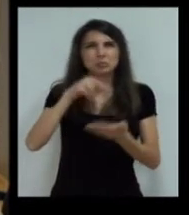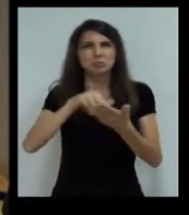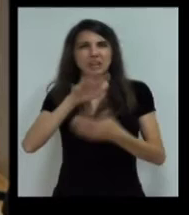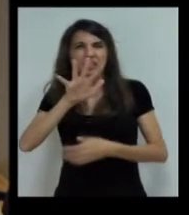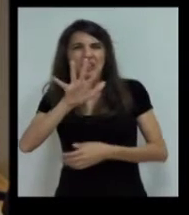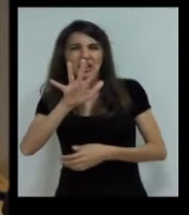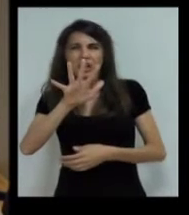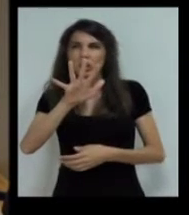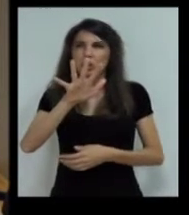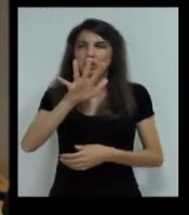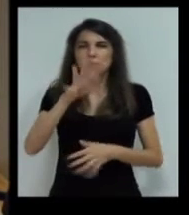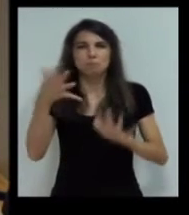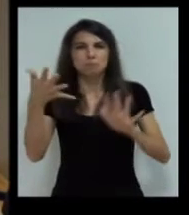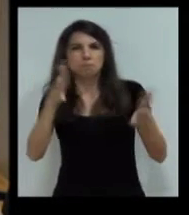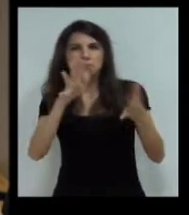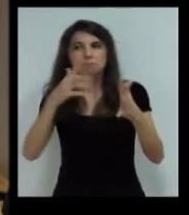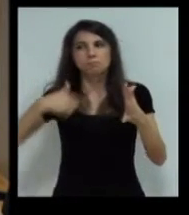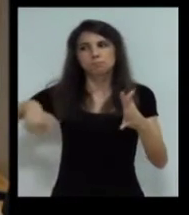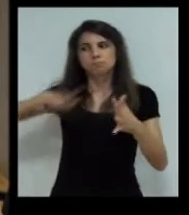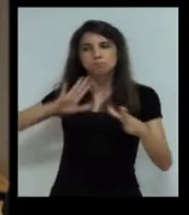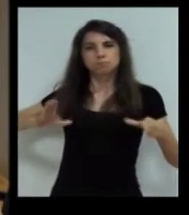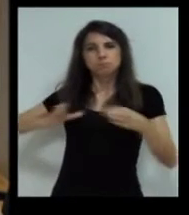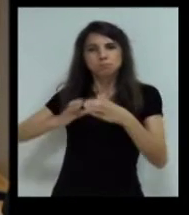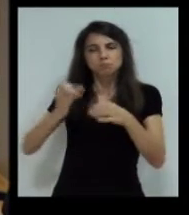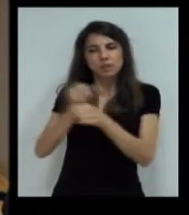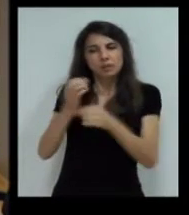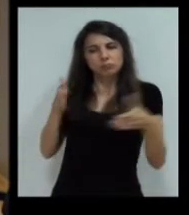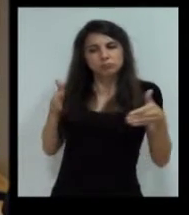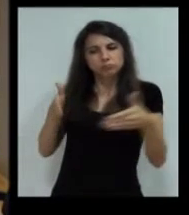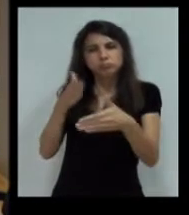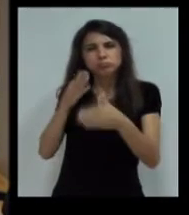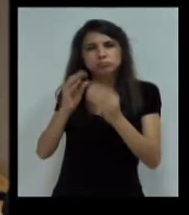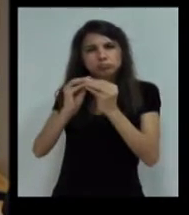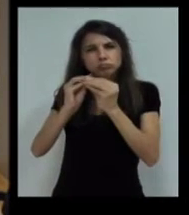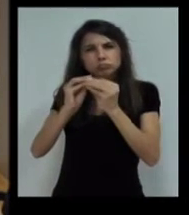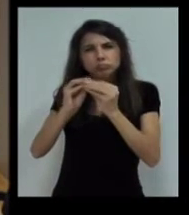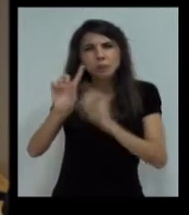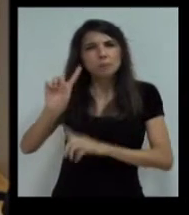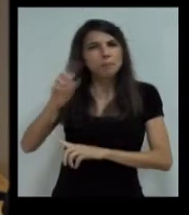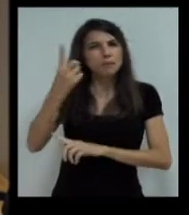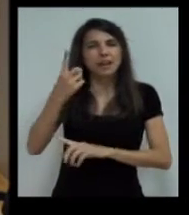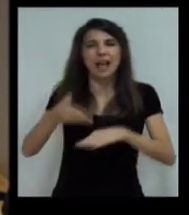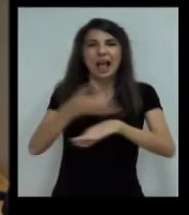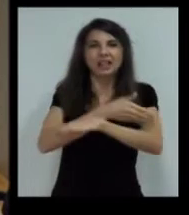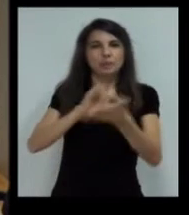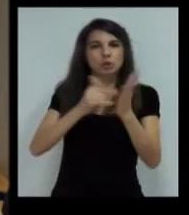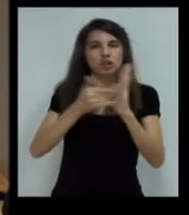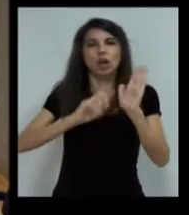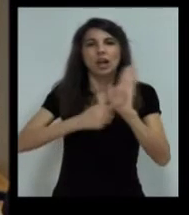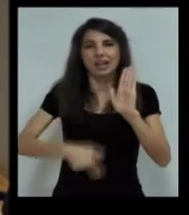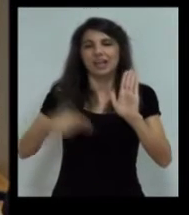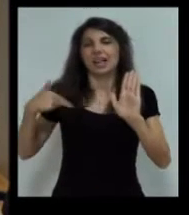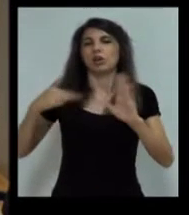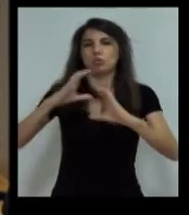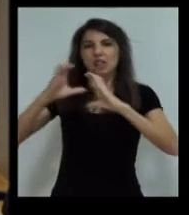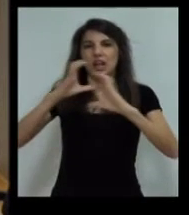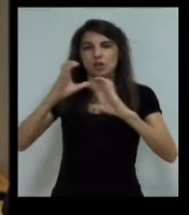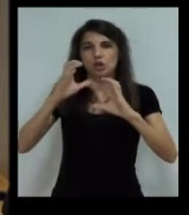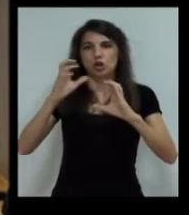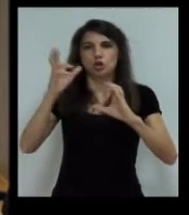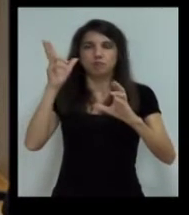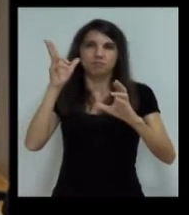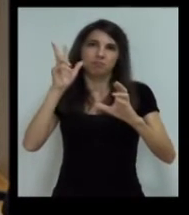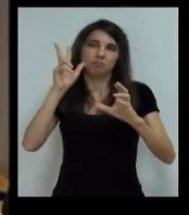2004-2005 estuvimos trabajando en la elaboración del primer anteproyecto de Ley General de la Comunicación Audiovisual. En